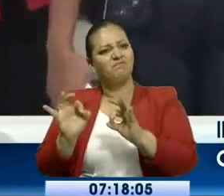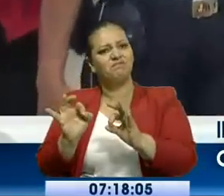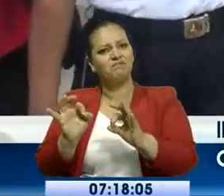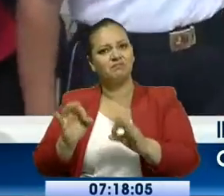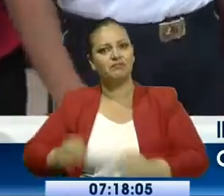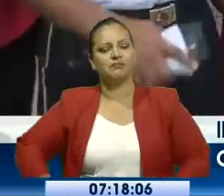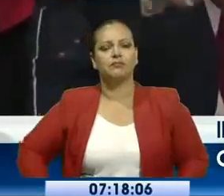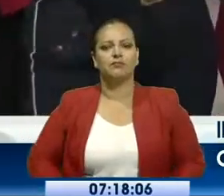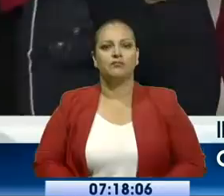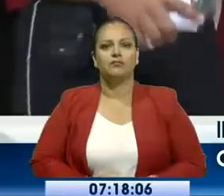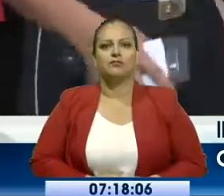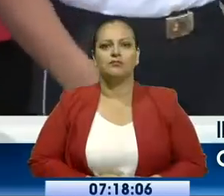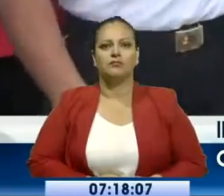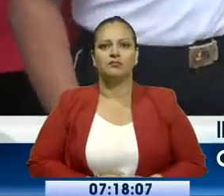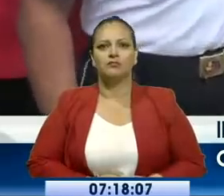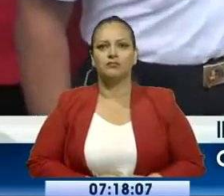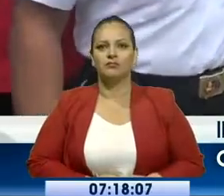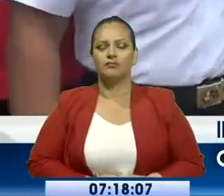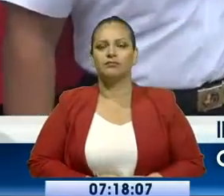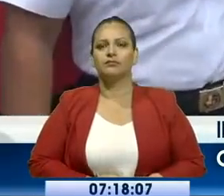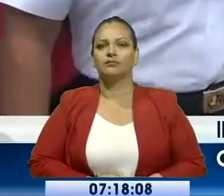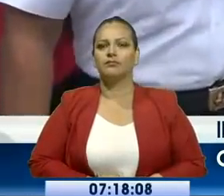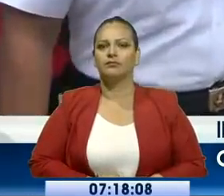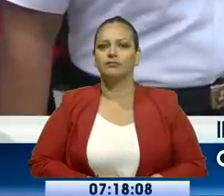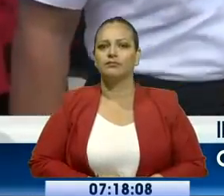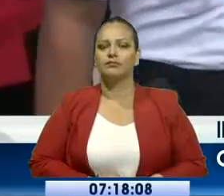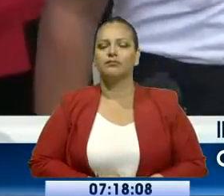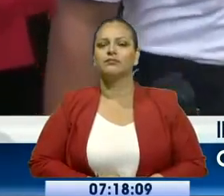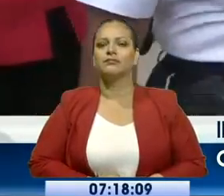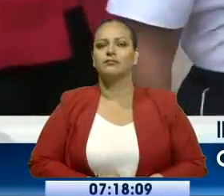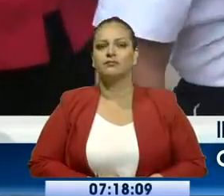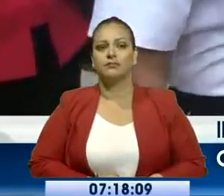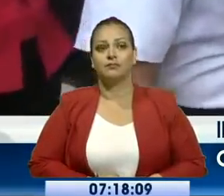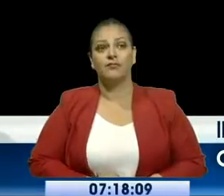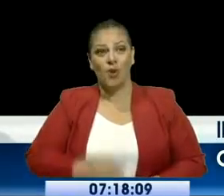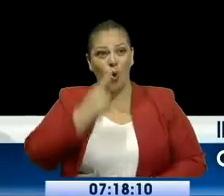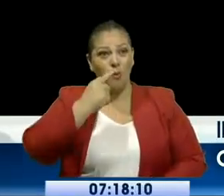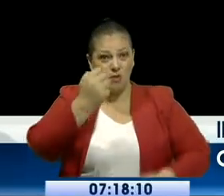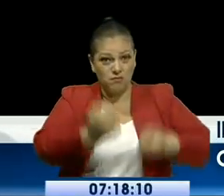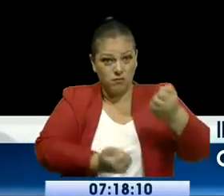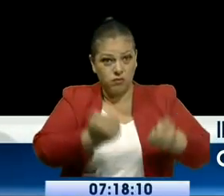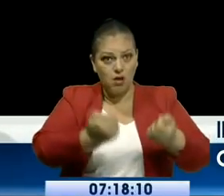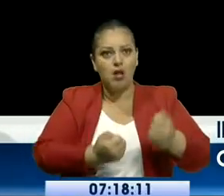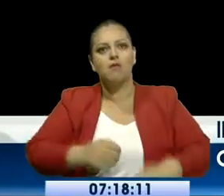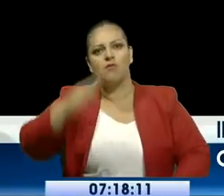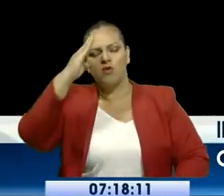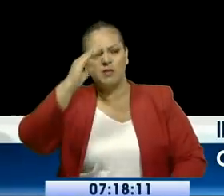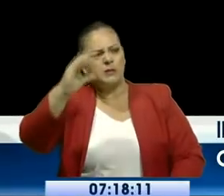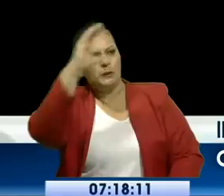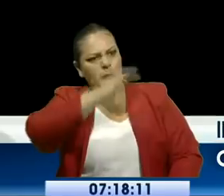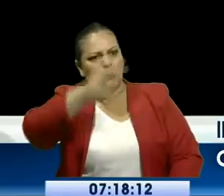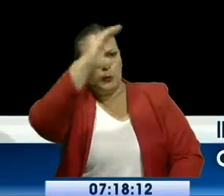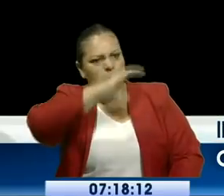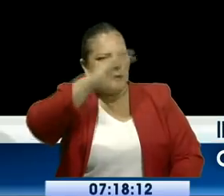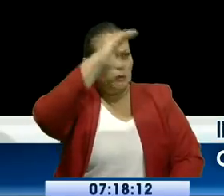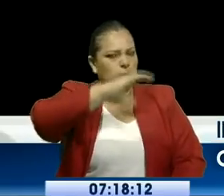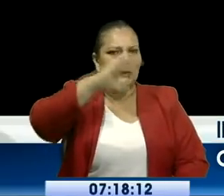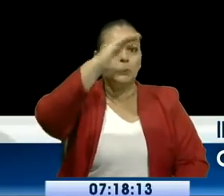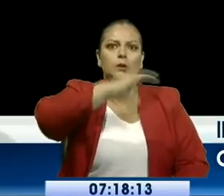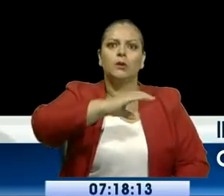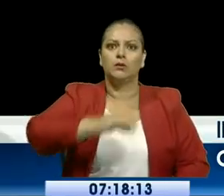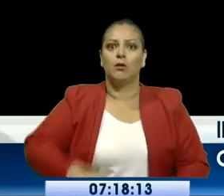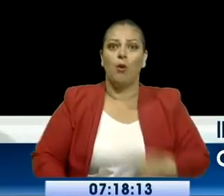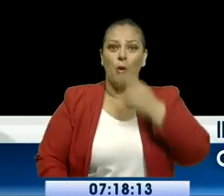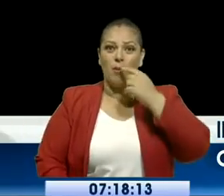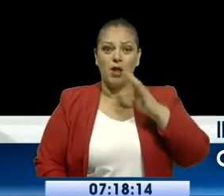denuncia penal se espera iniciar la búsqueda y dar con el paradero del supuesto autor y presuntos cómplices de esta agresión,